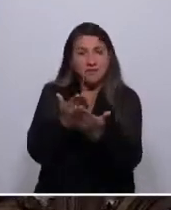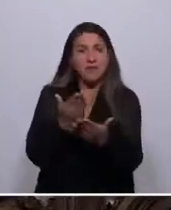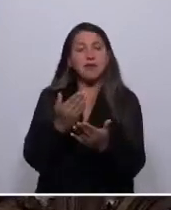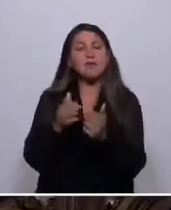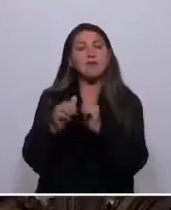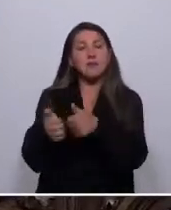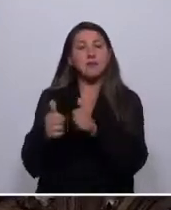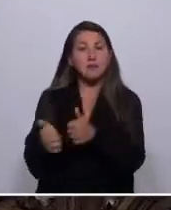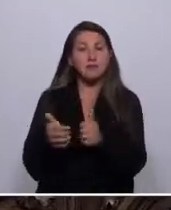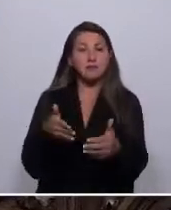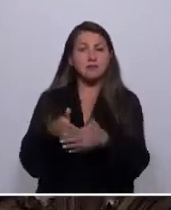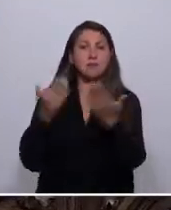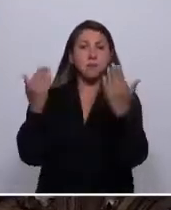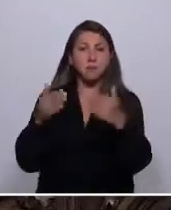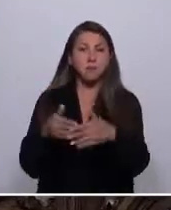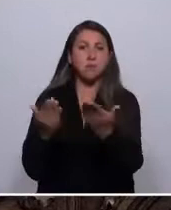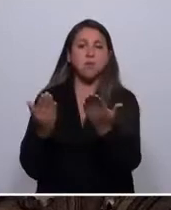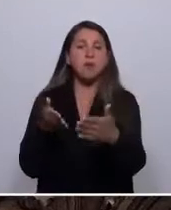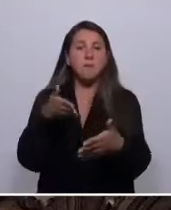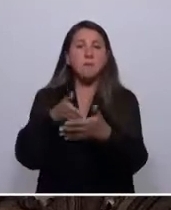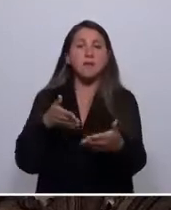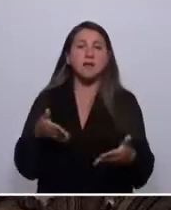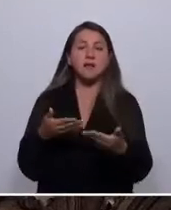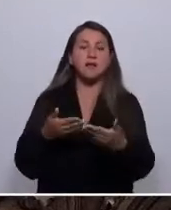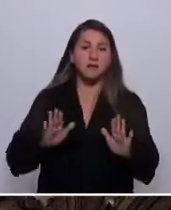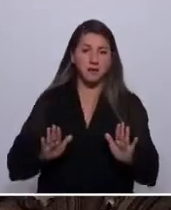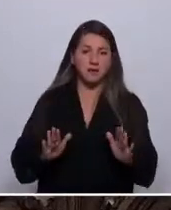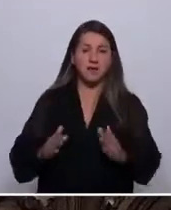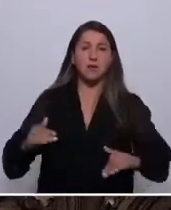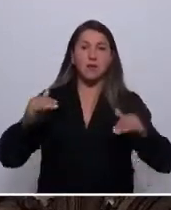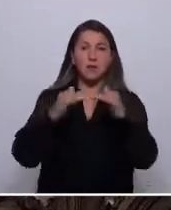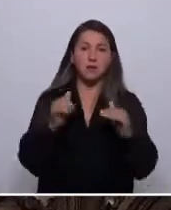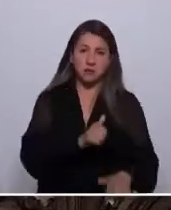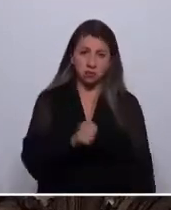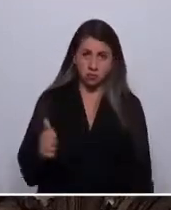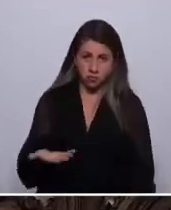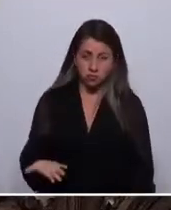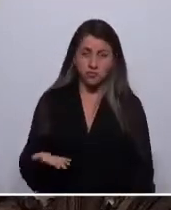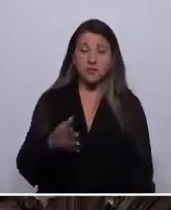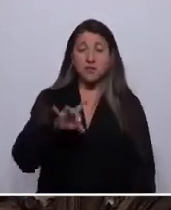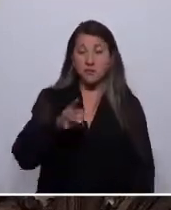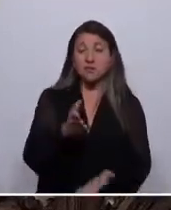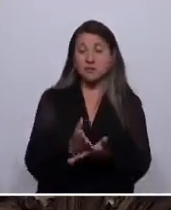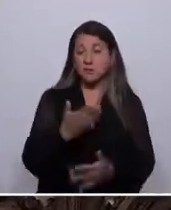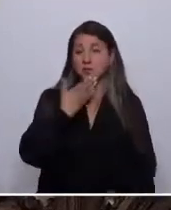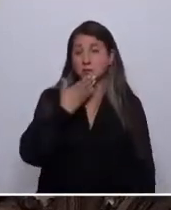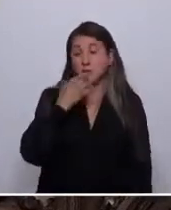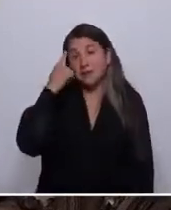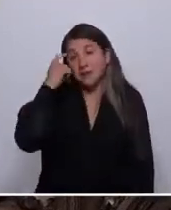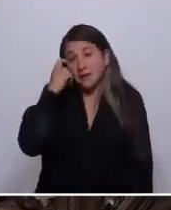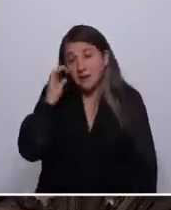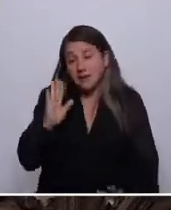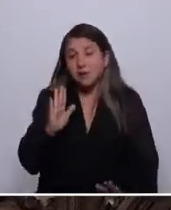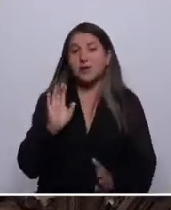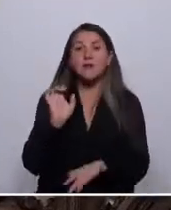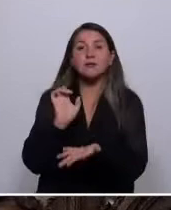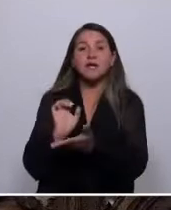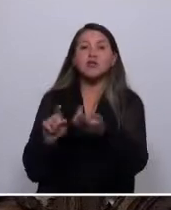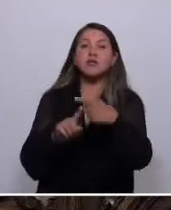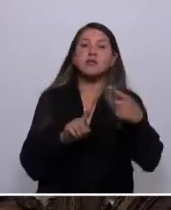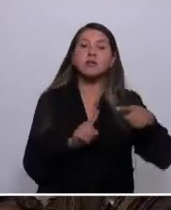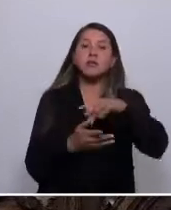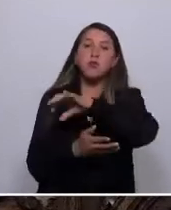los obstáculos que de hecho impiden la libertad e igualdad de todos. Decidió también, creo, que será un Estado plurinacional